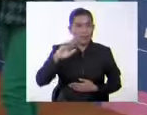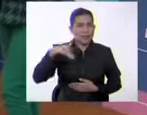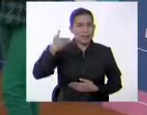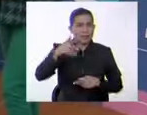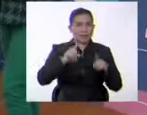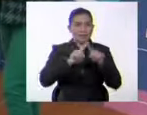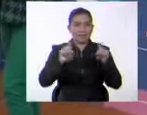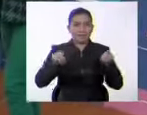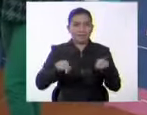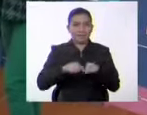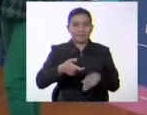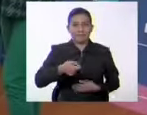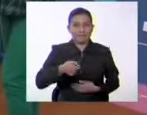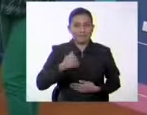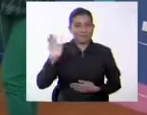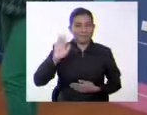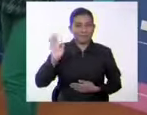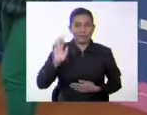teleclase? Adiós.